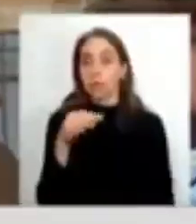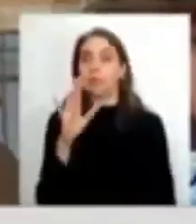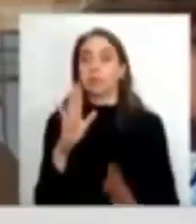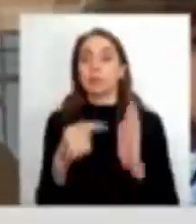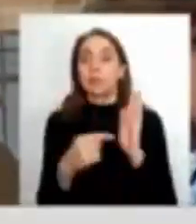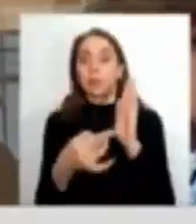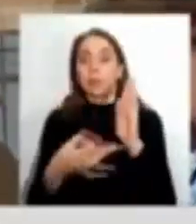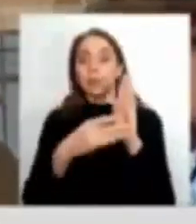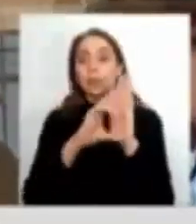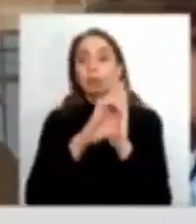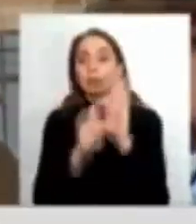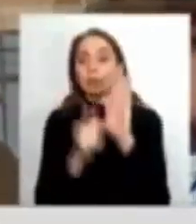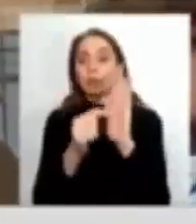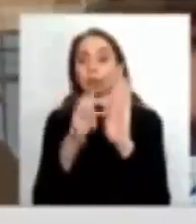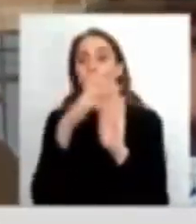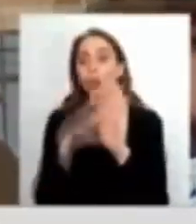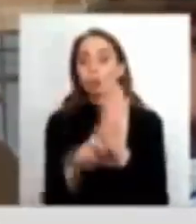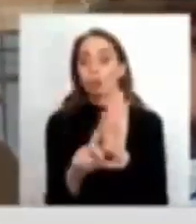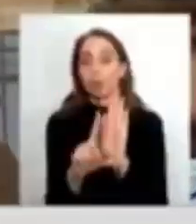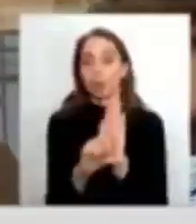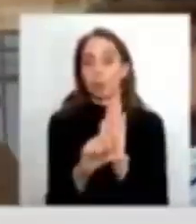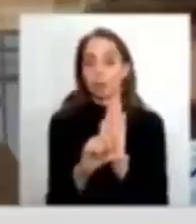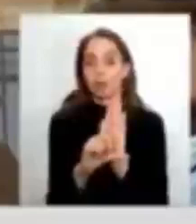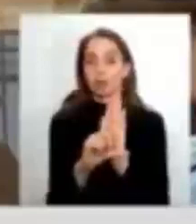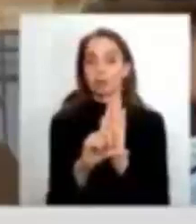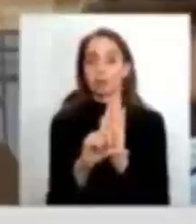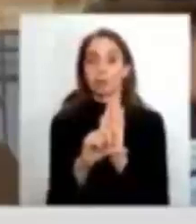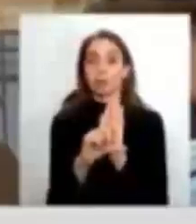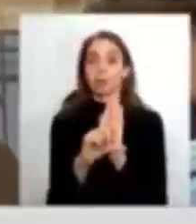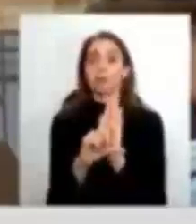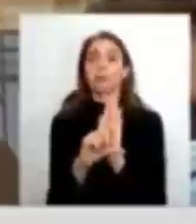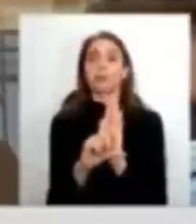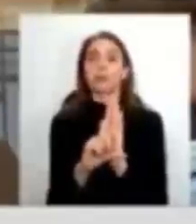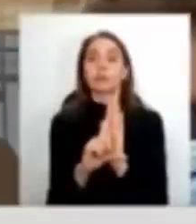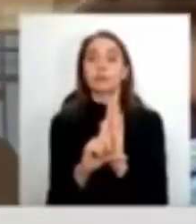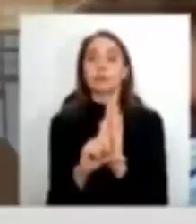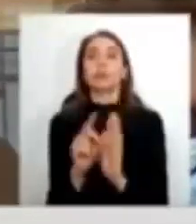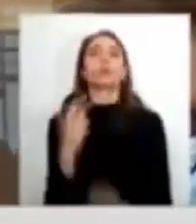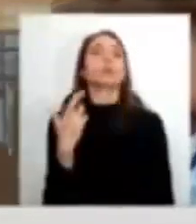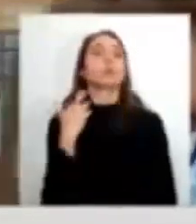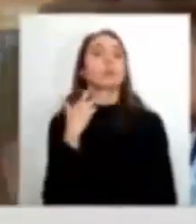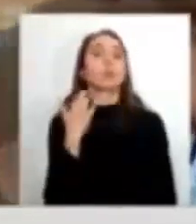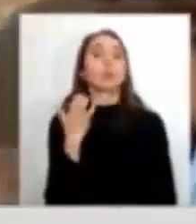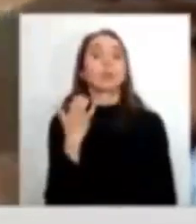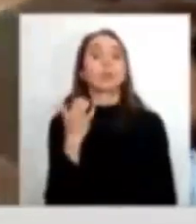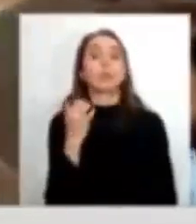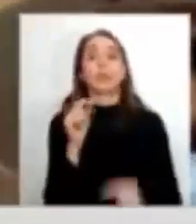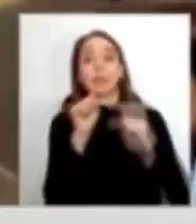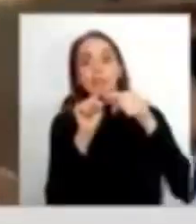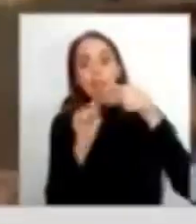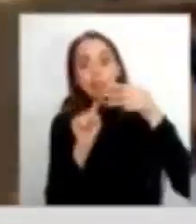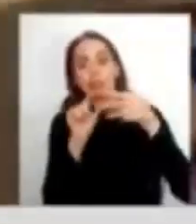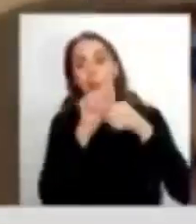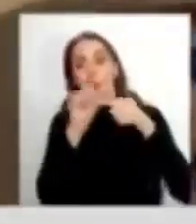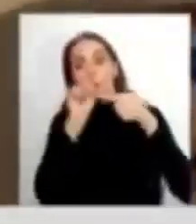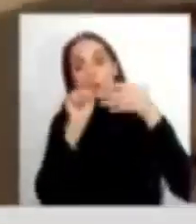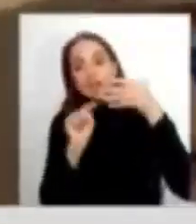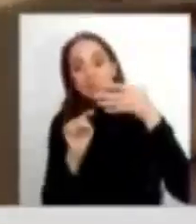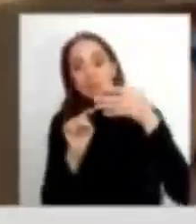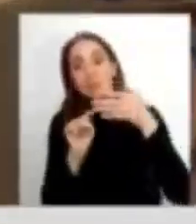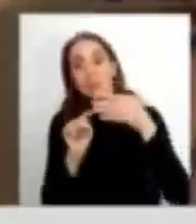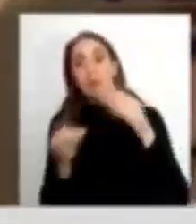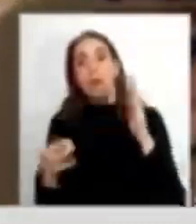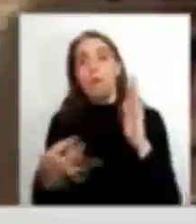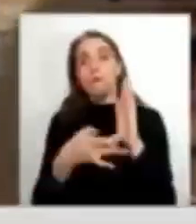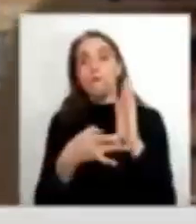proyecto entre otras cosas debido a los principios enumerados de violación del principio de no retroactividad